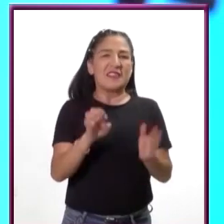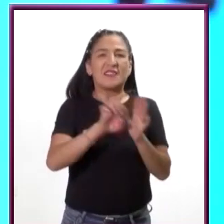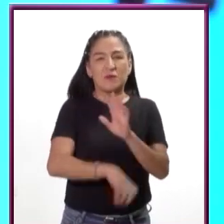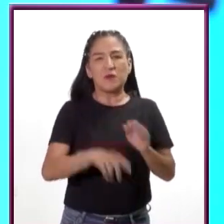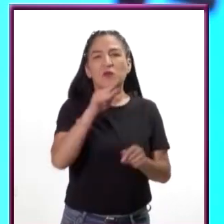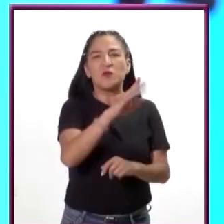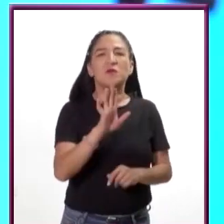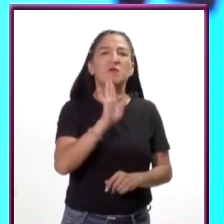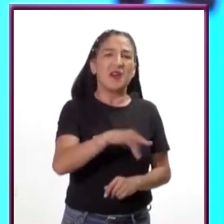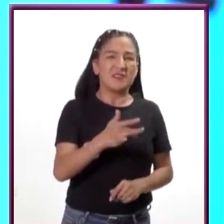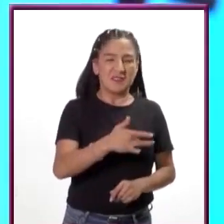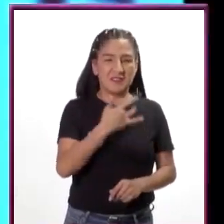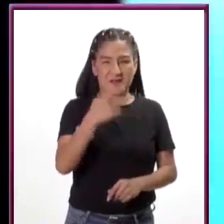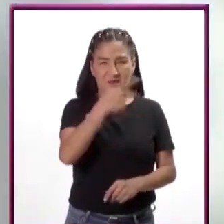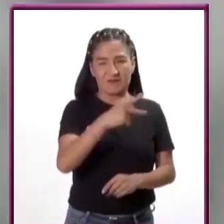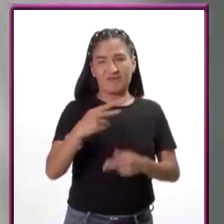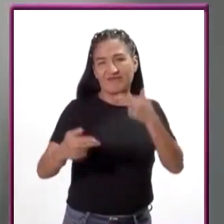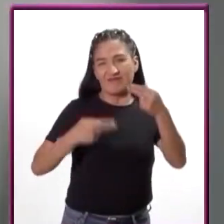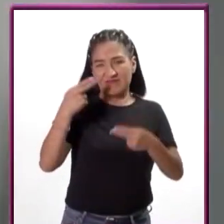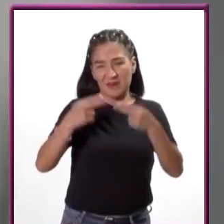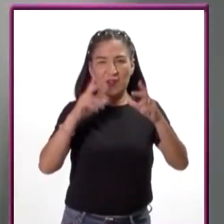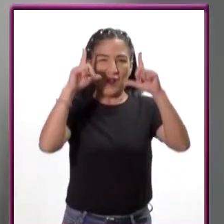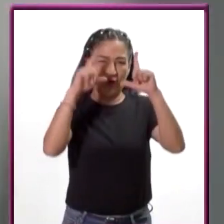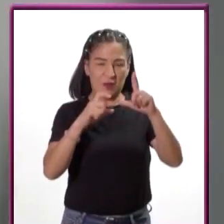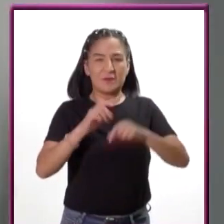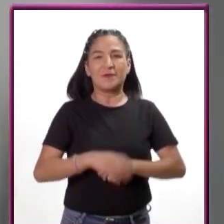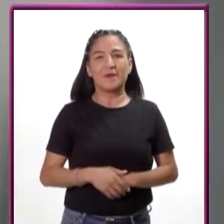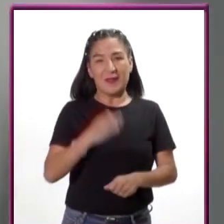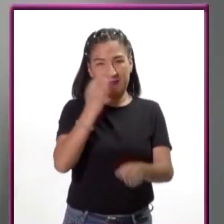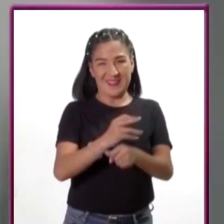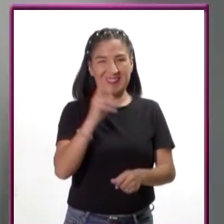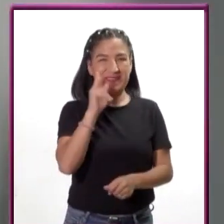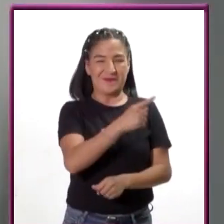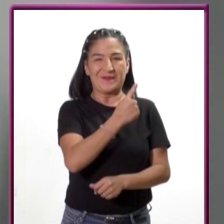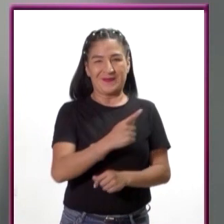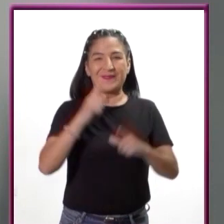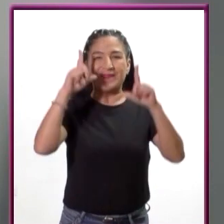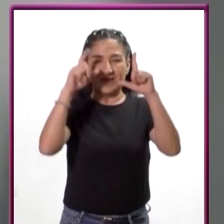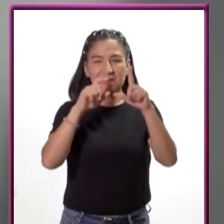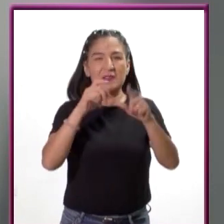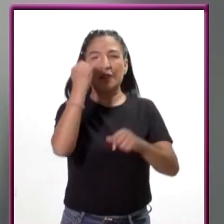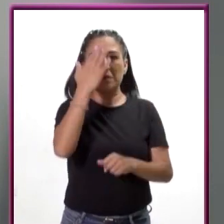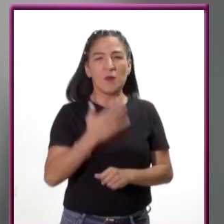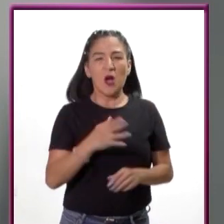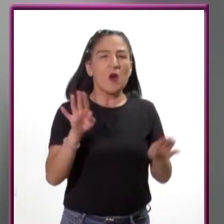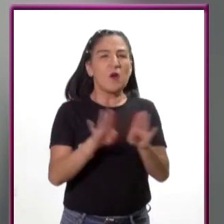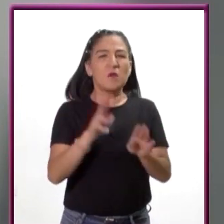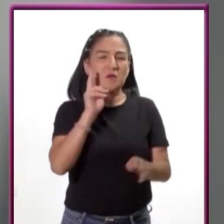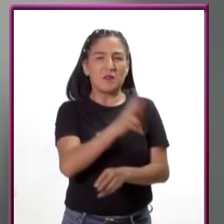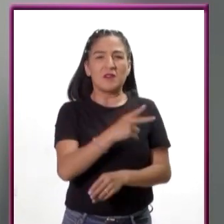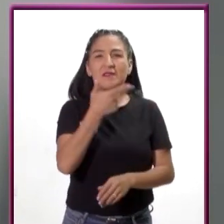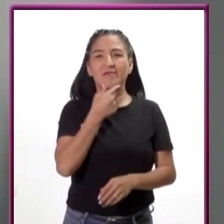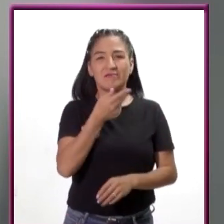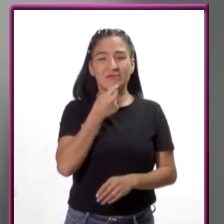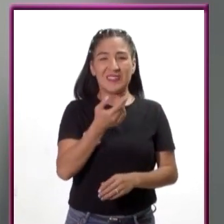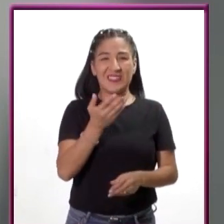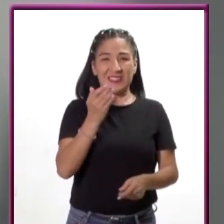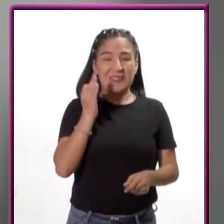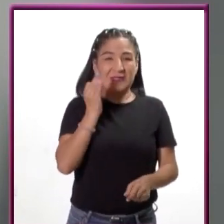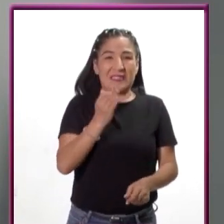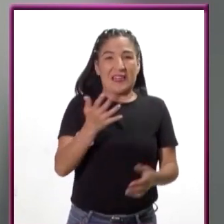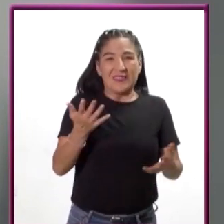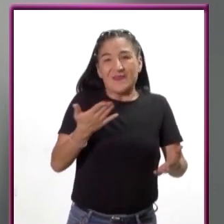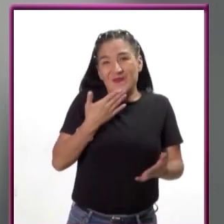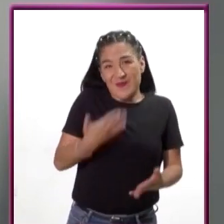estado de salud que refleja su retrato. Al observar esta imagen, puedes darte cuenta que el hombre no pasa por un